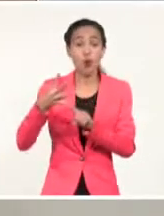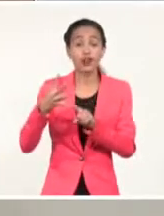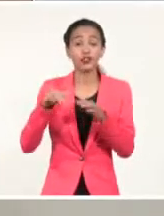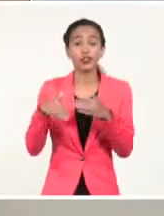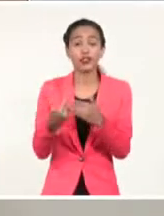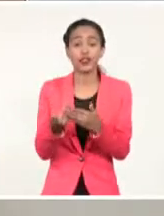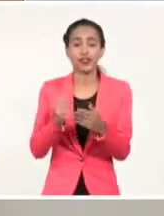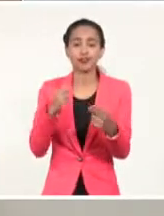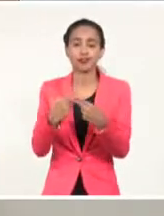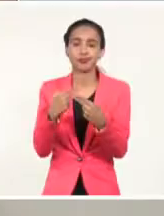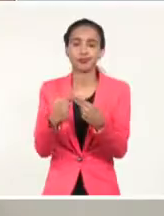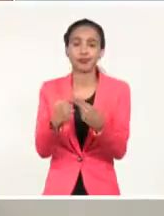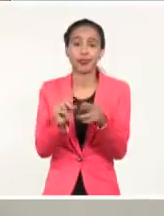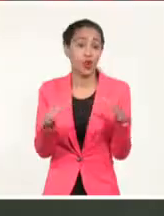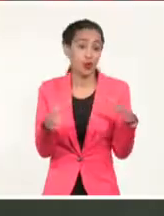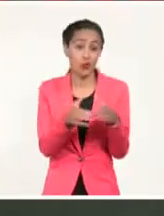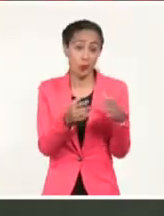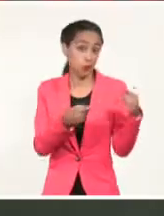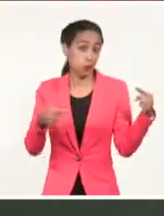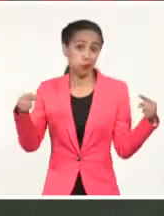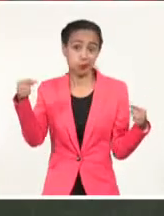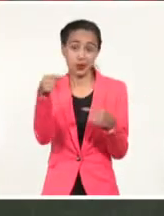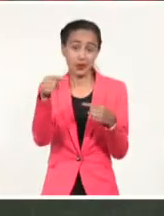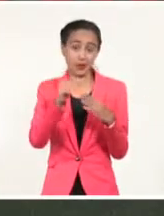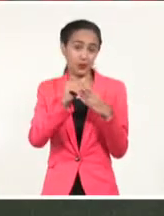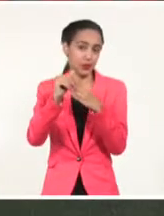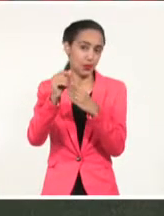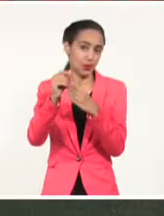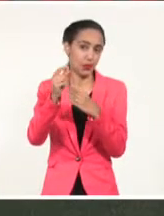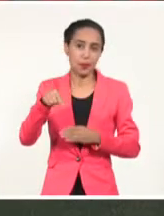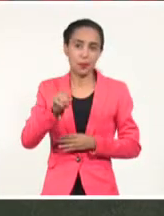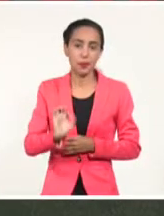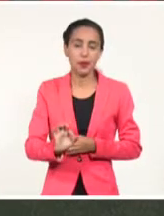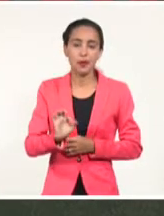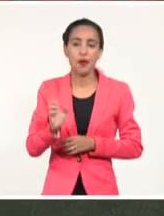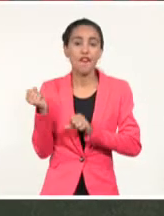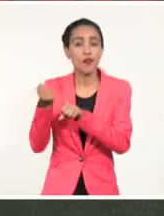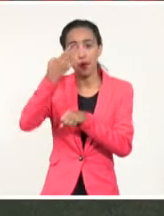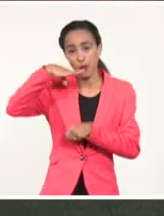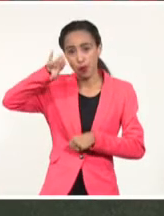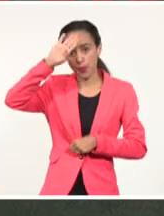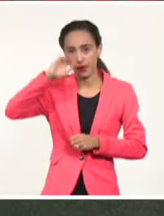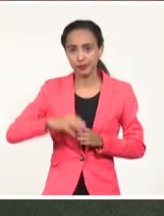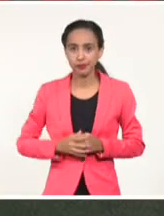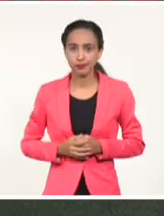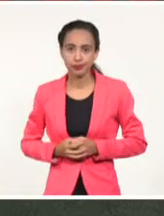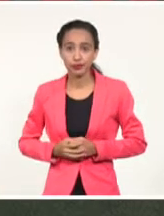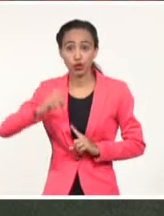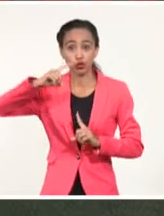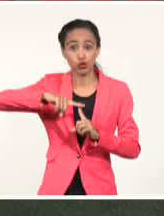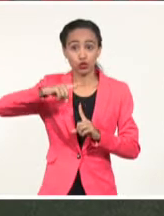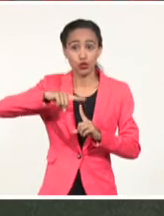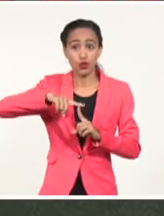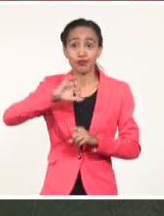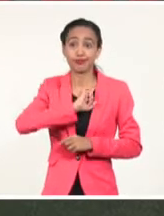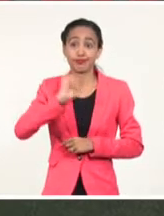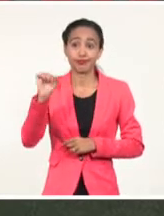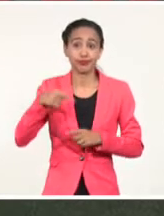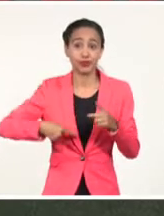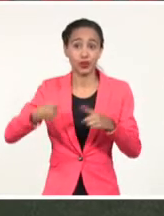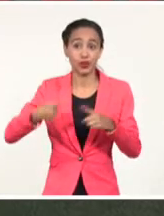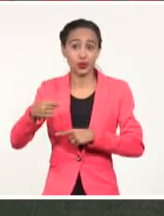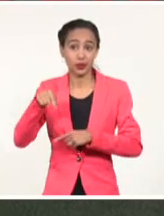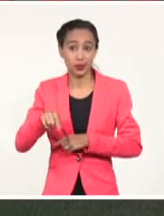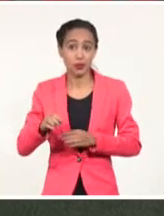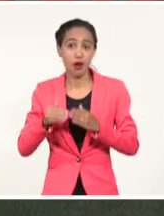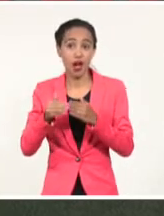la primera liga élite del béisbol cubano. Tabacaleros tratará de mantener el invicto y para ello enviarán a la lomita al experimentado Vladimir Baños, mientras